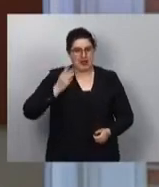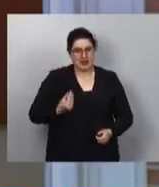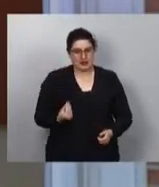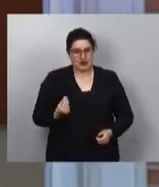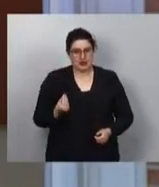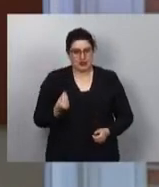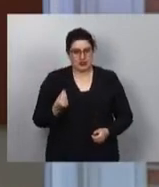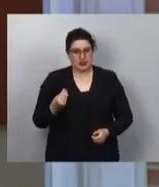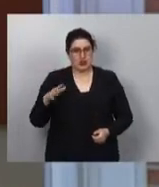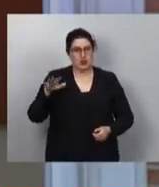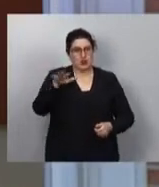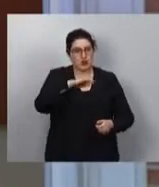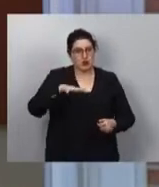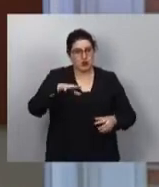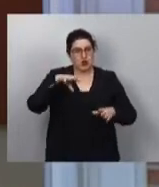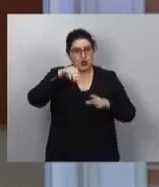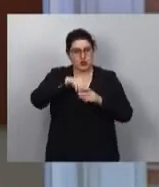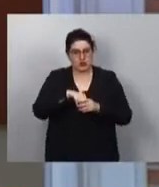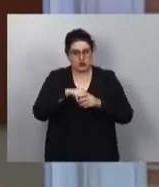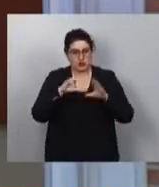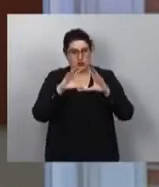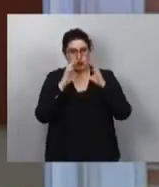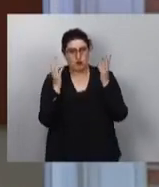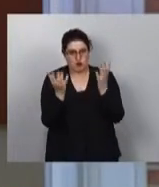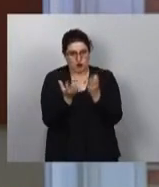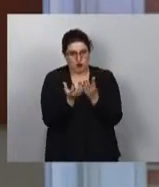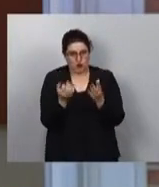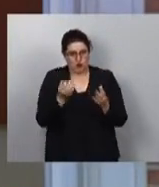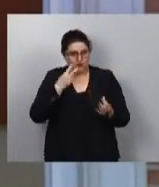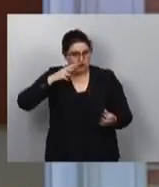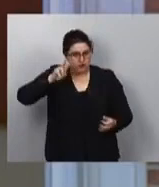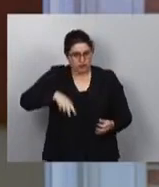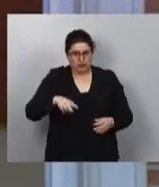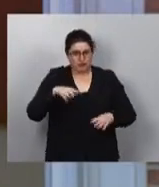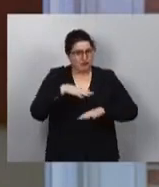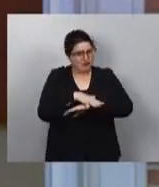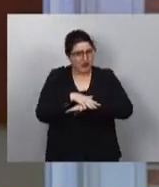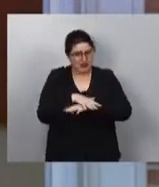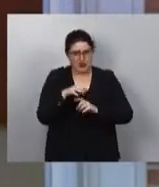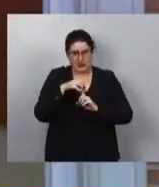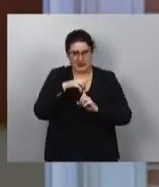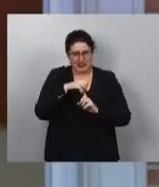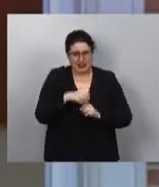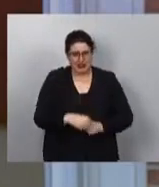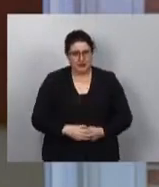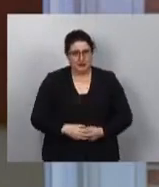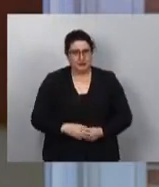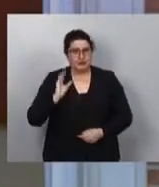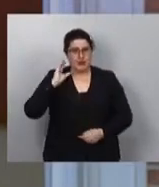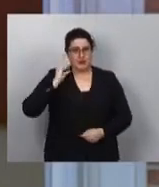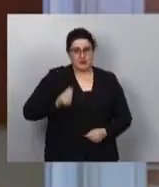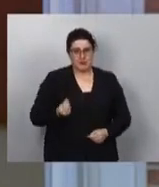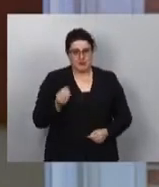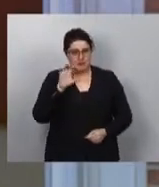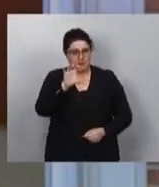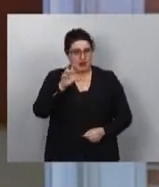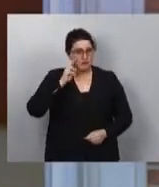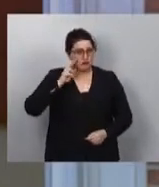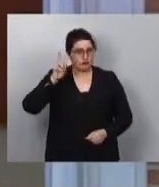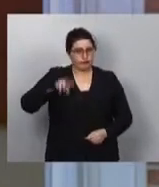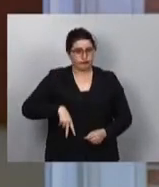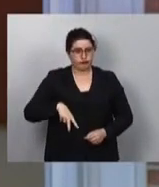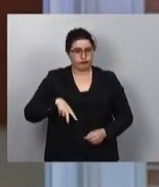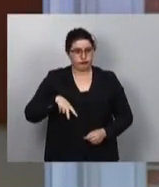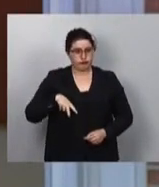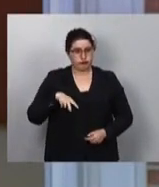llegado a un acuerdo con los emiratis y con criteria para repartirse un poco ahí los asientos de dónde va a salir el dinero en realidad todos los